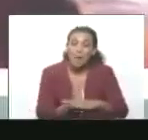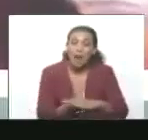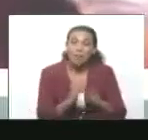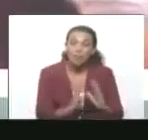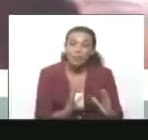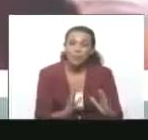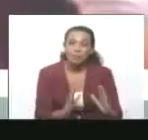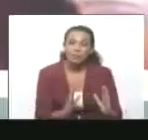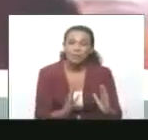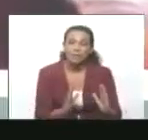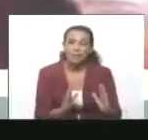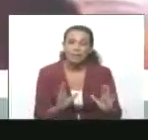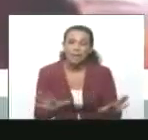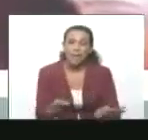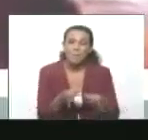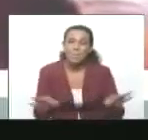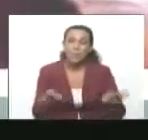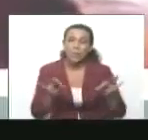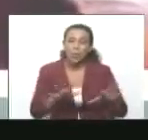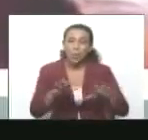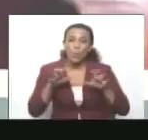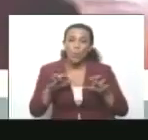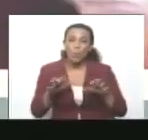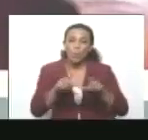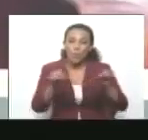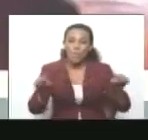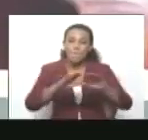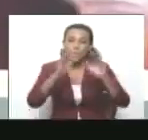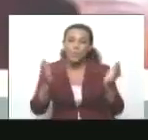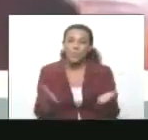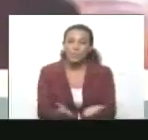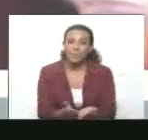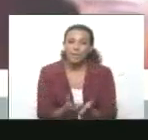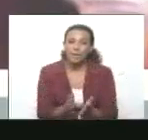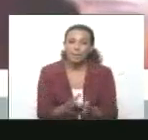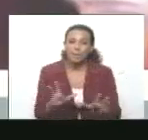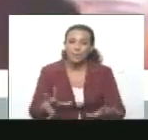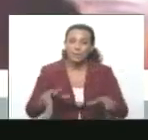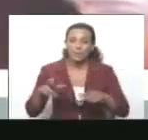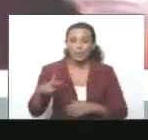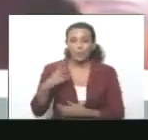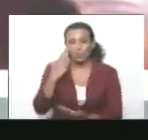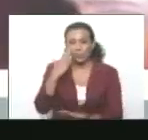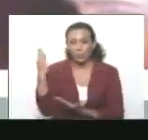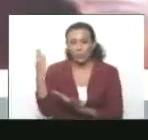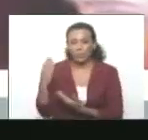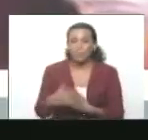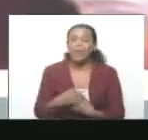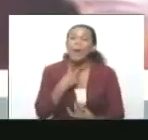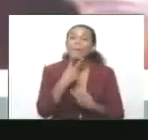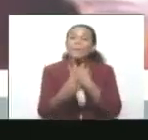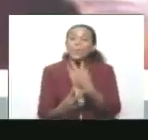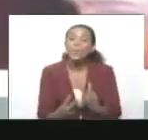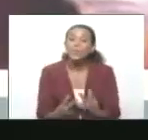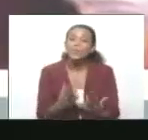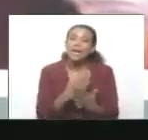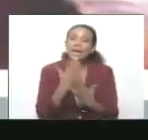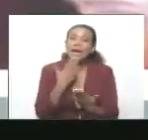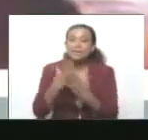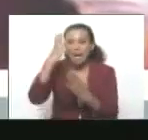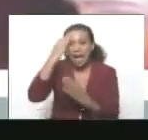la música, con el coro de la Orquesta Mundial y estas voces maravillosas, dándole las gracias a